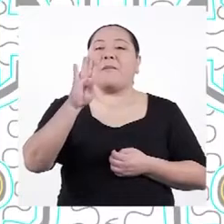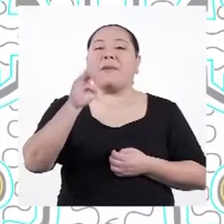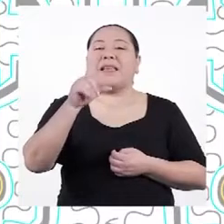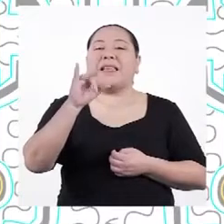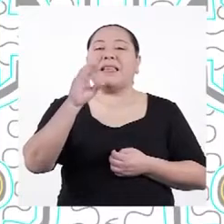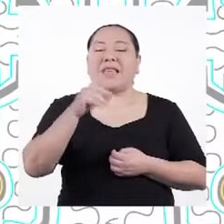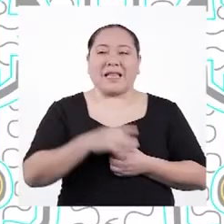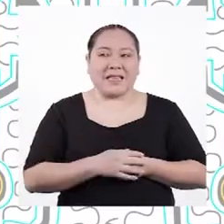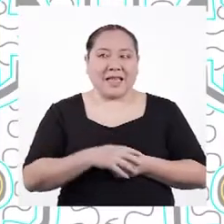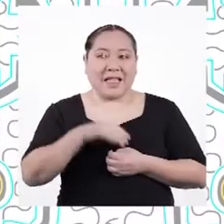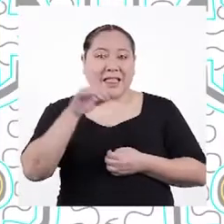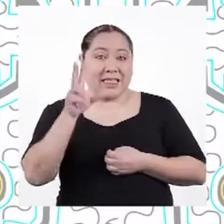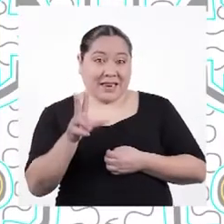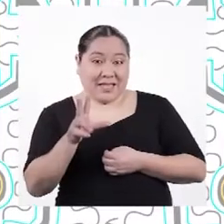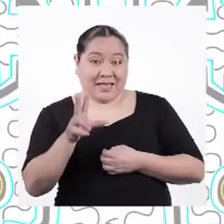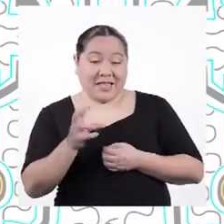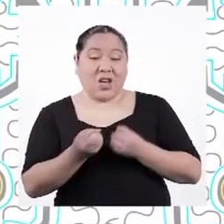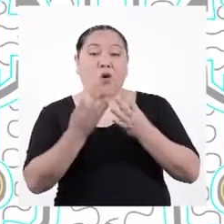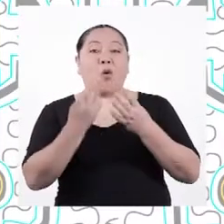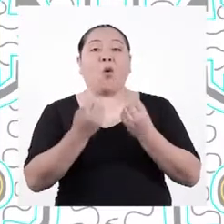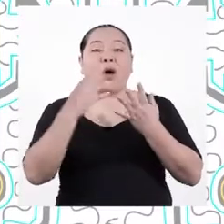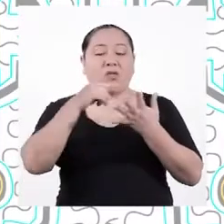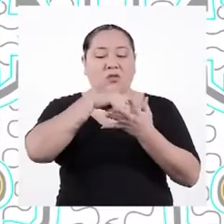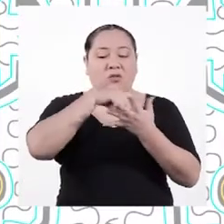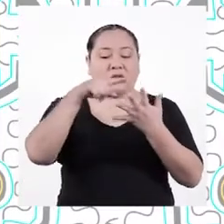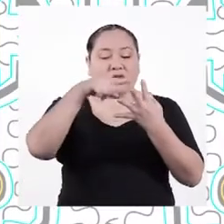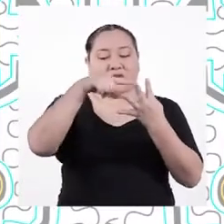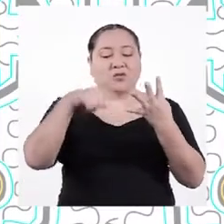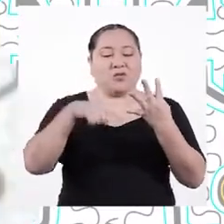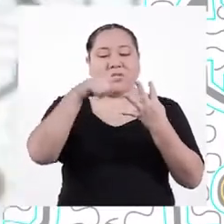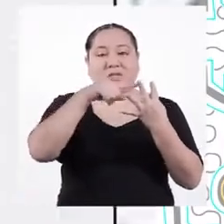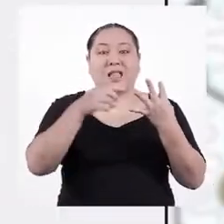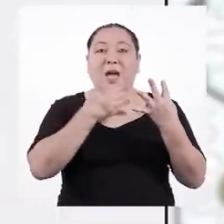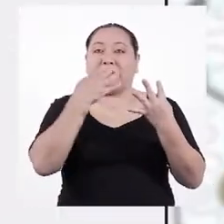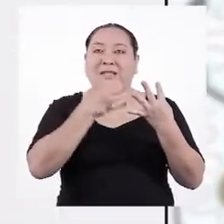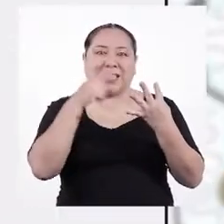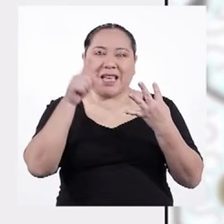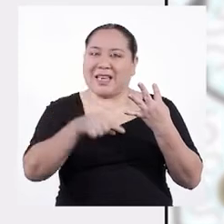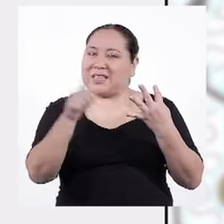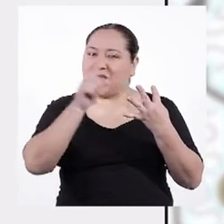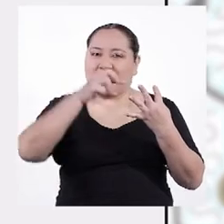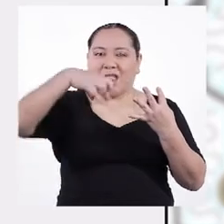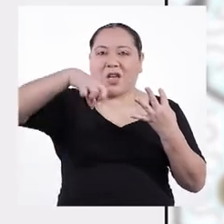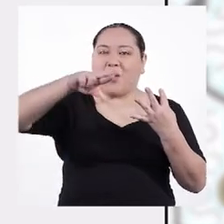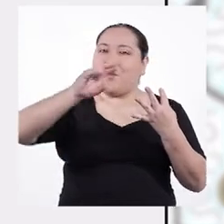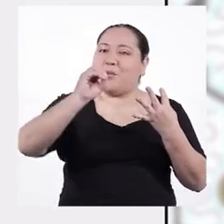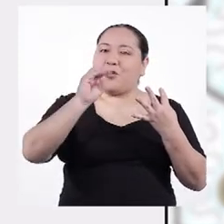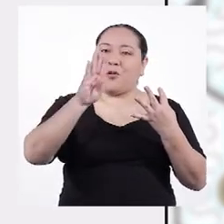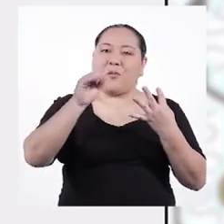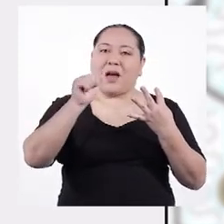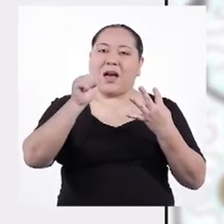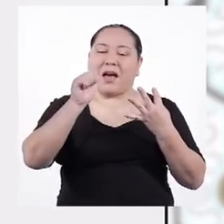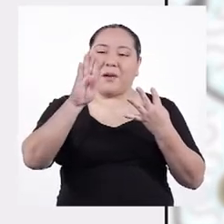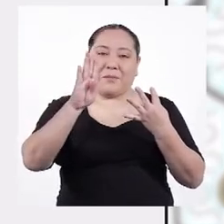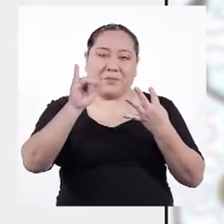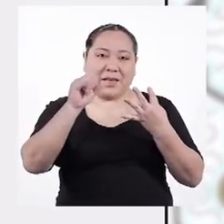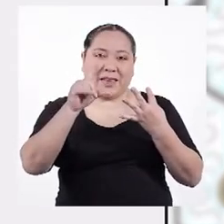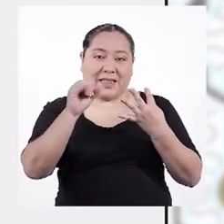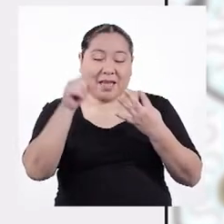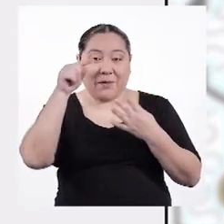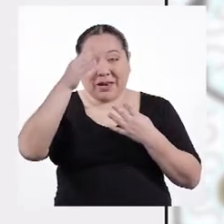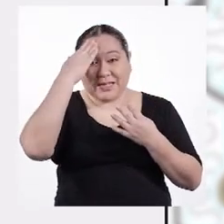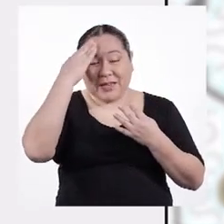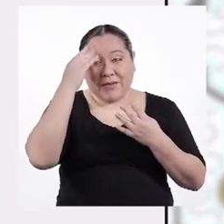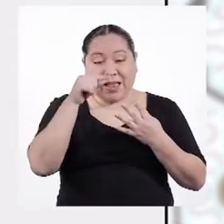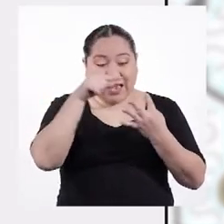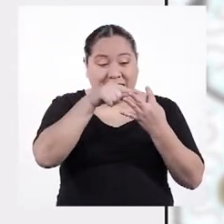3 es la cantidad de caramelos de manzana, pero esa no es la probabilidad. Para calcular la probabilidad de que el caramelo escogido